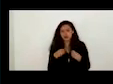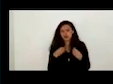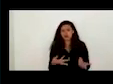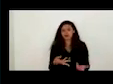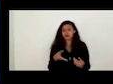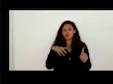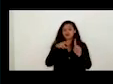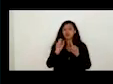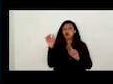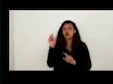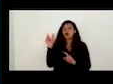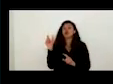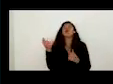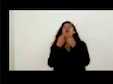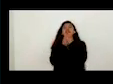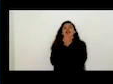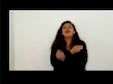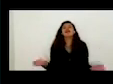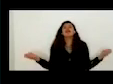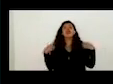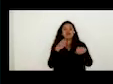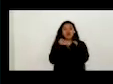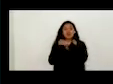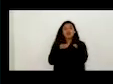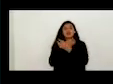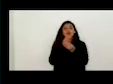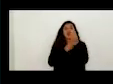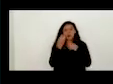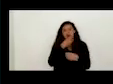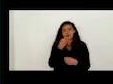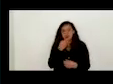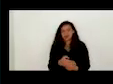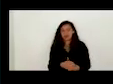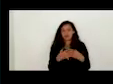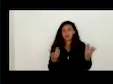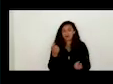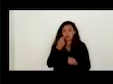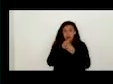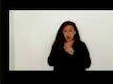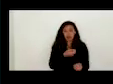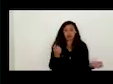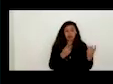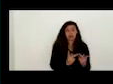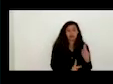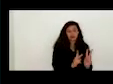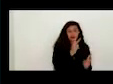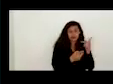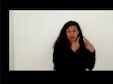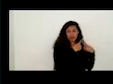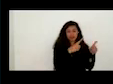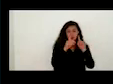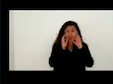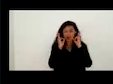desde pequeños se da esta parte de educación nutricional. Hay niños que consumen verduras de diferentes